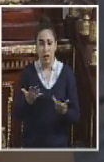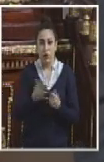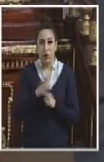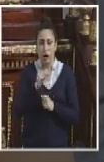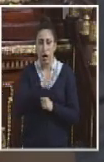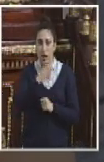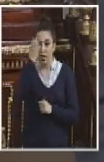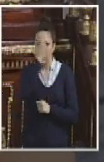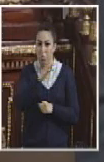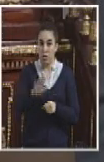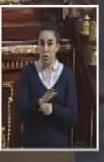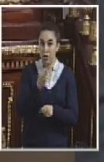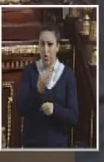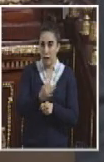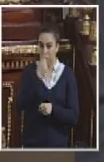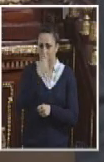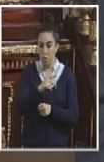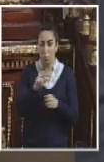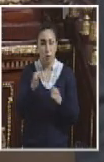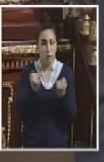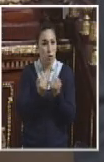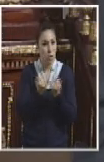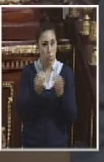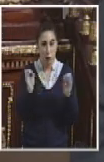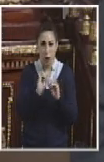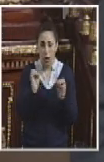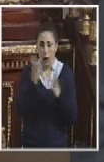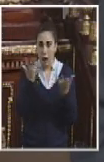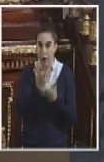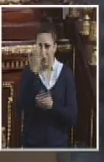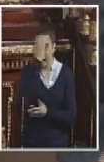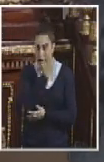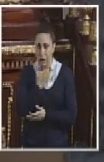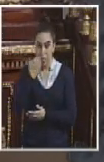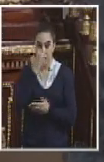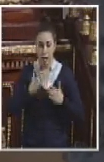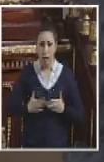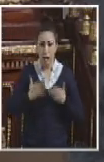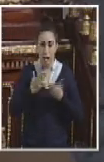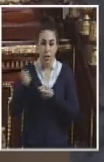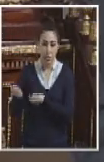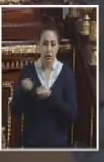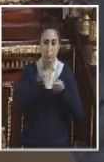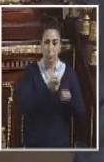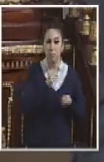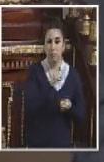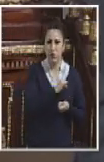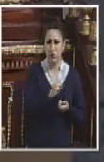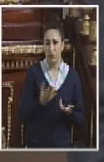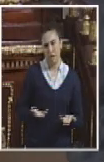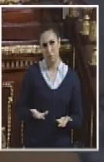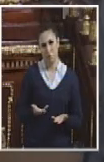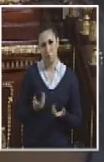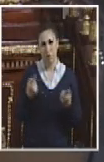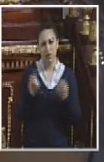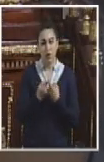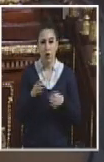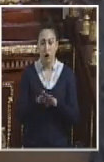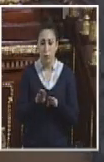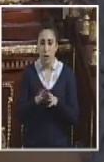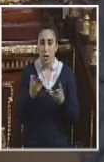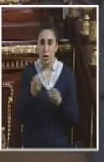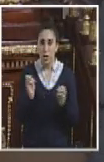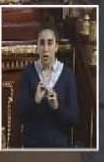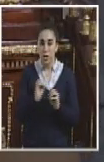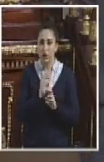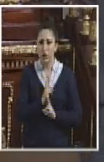cargo. Tampoco realizó los exámenes de confianza ni envía los resultados de la misma. En consecuencia, presidenta,